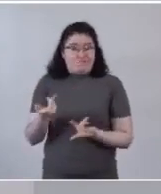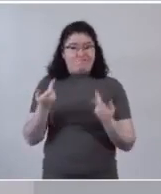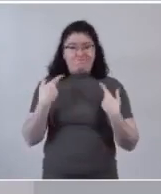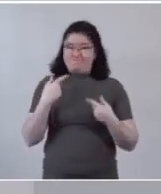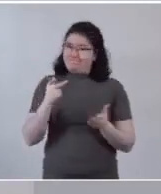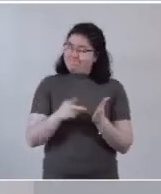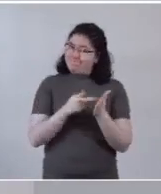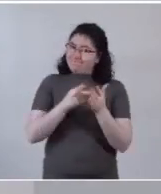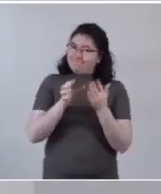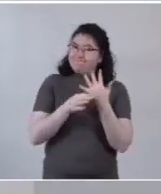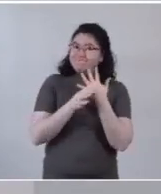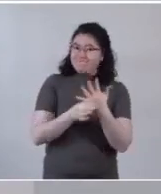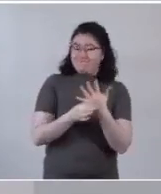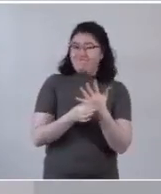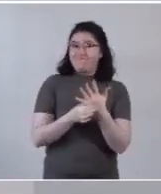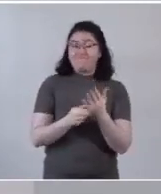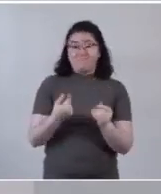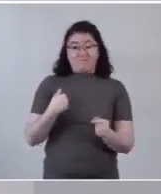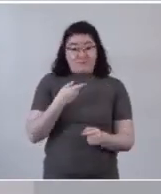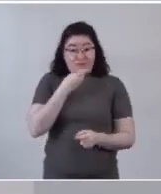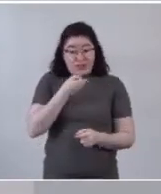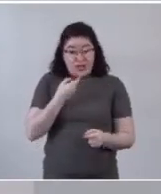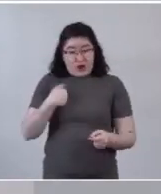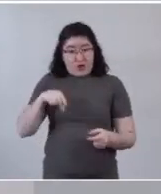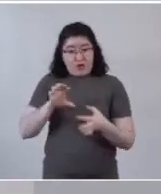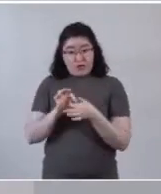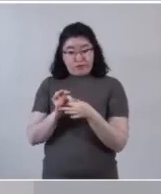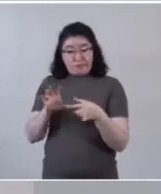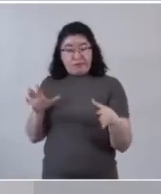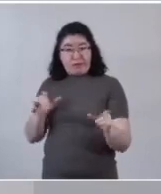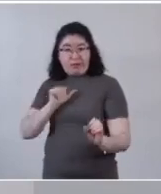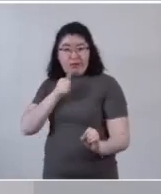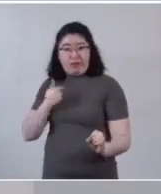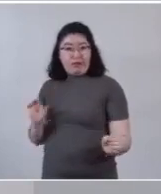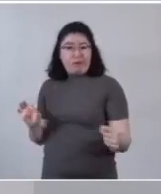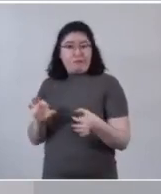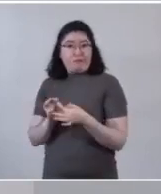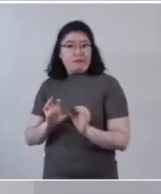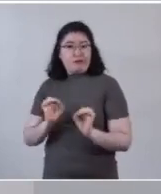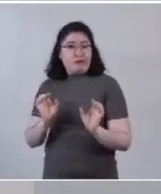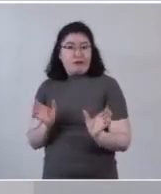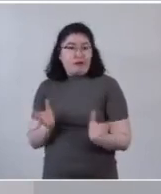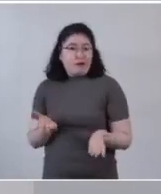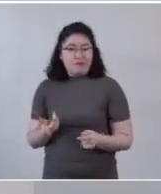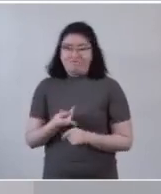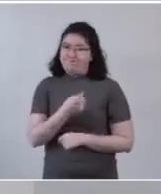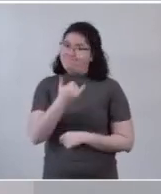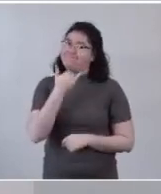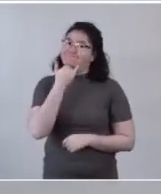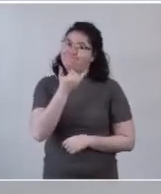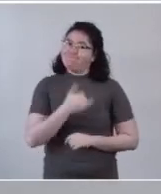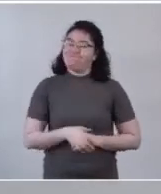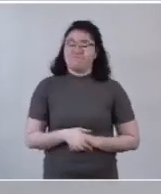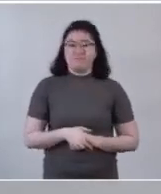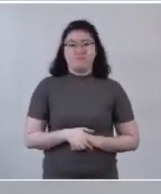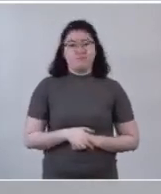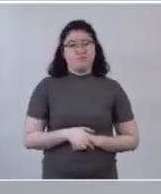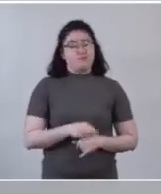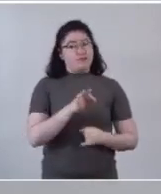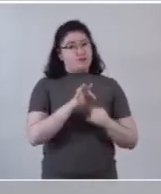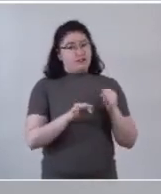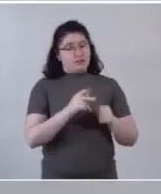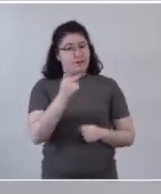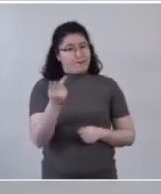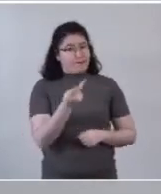que se va a romper esa coordinación, pues está totalmente equivocado. Por último, doctora, se me permite dos preguntas de